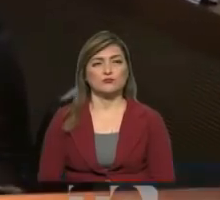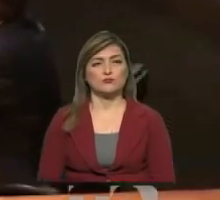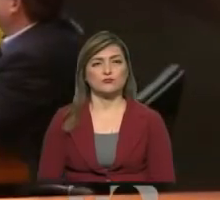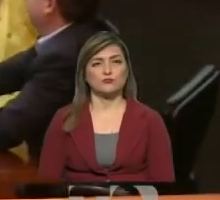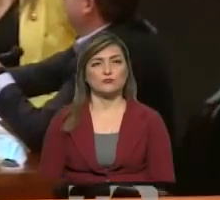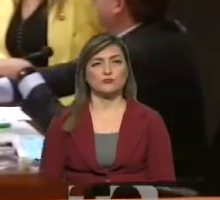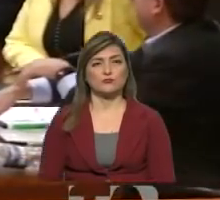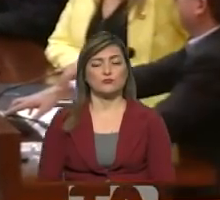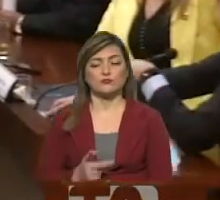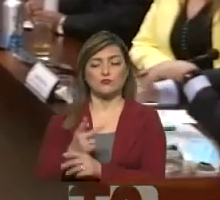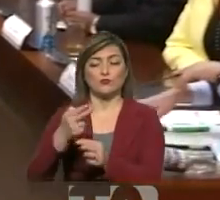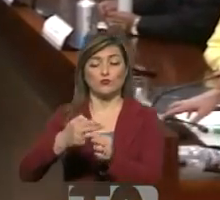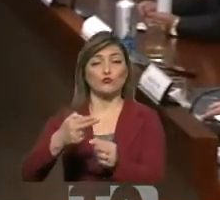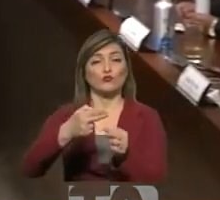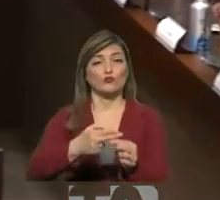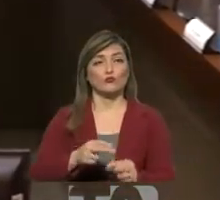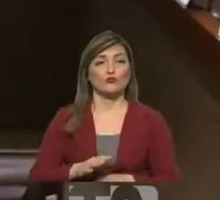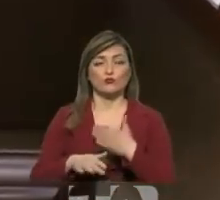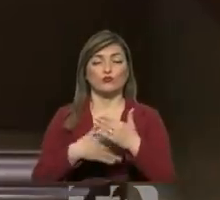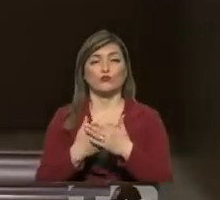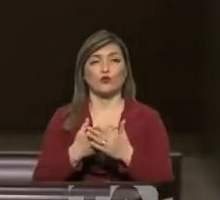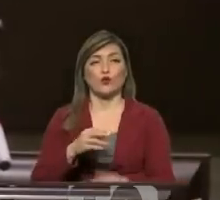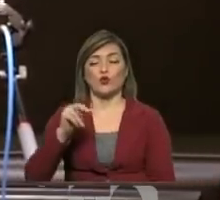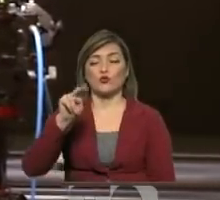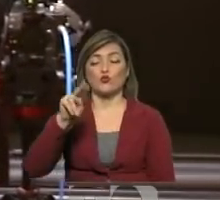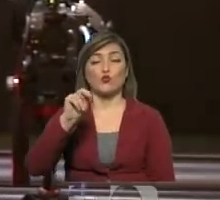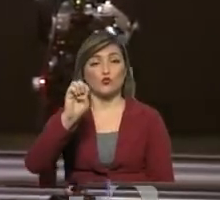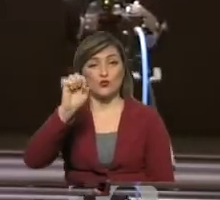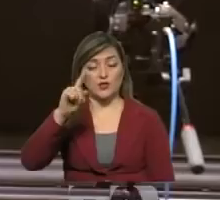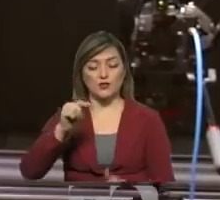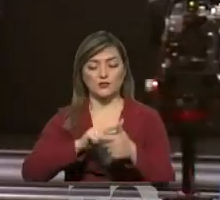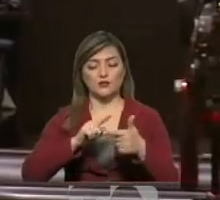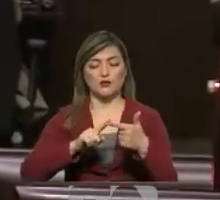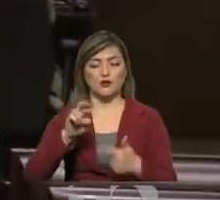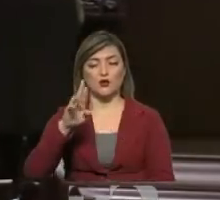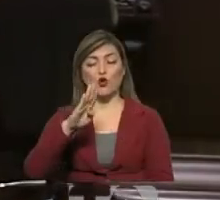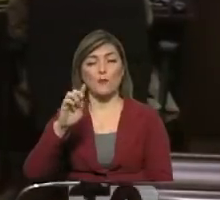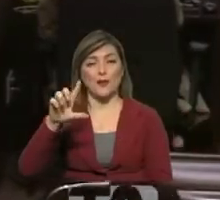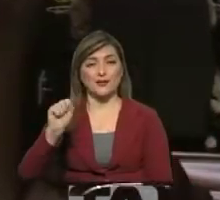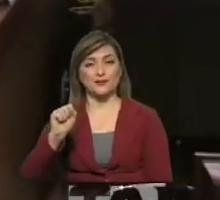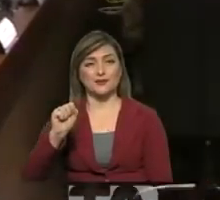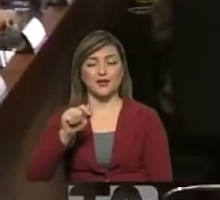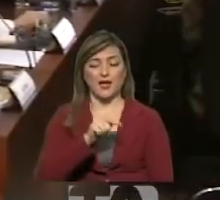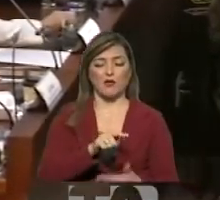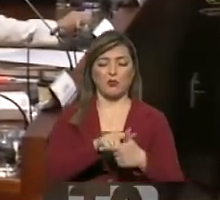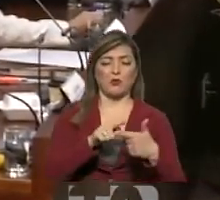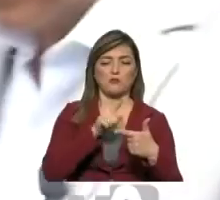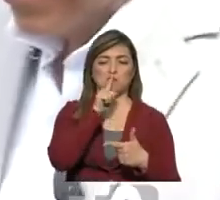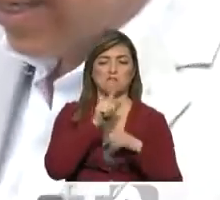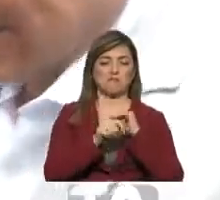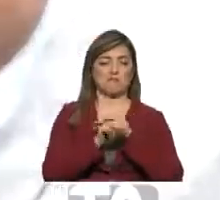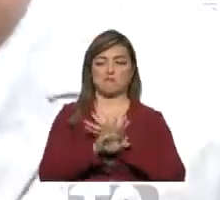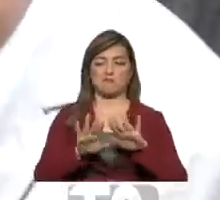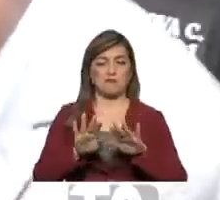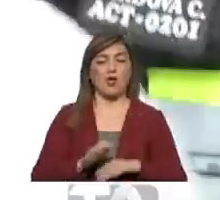cada intervención, todos los ediles, excepto Orlando Núñez y Luis Robles de la Revolución Ciudadana, cuestionaron fuertemente la gestión